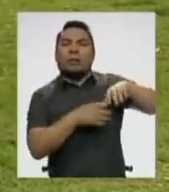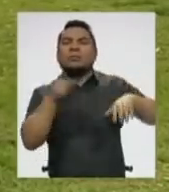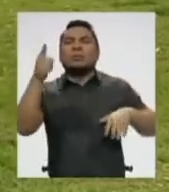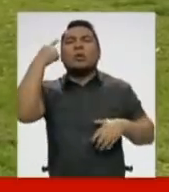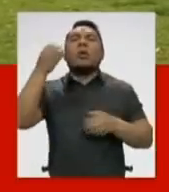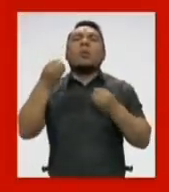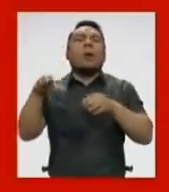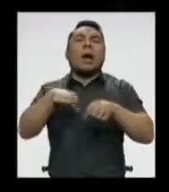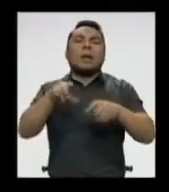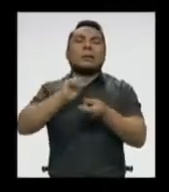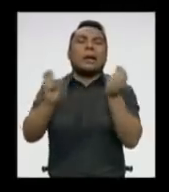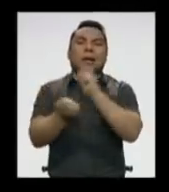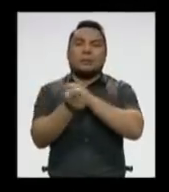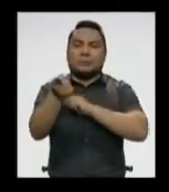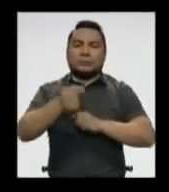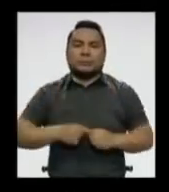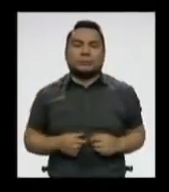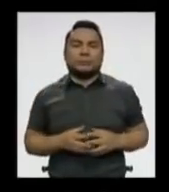personal?